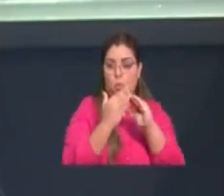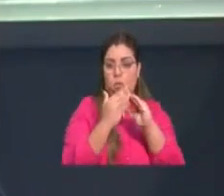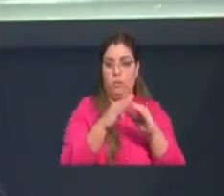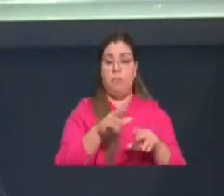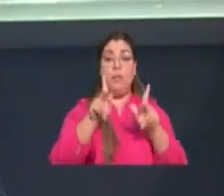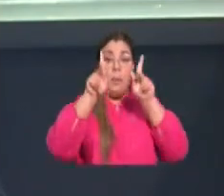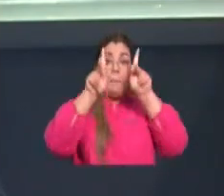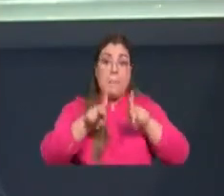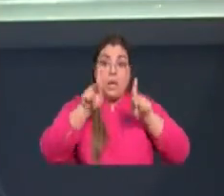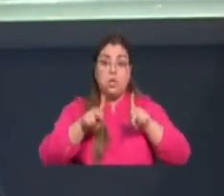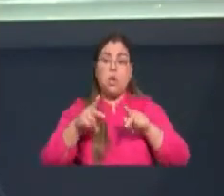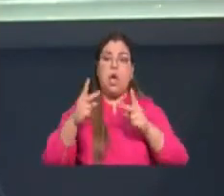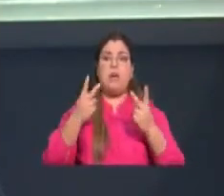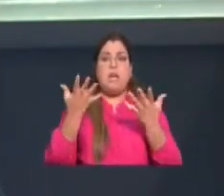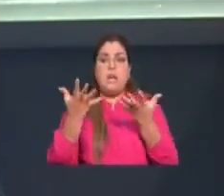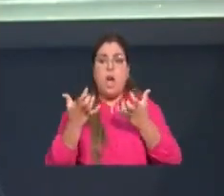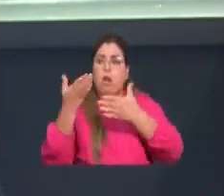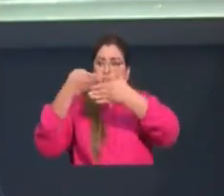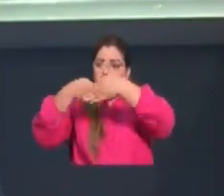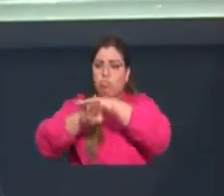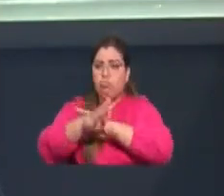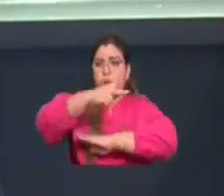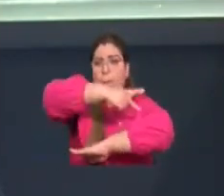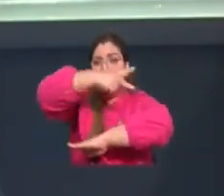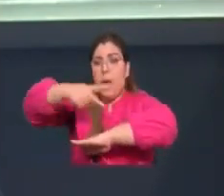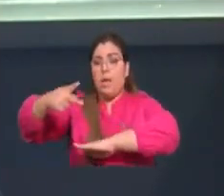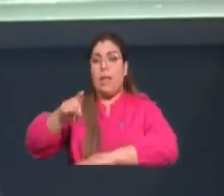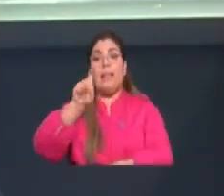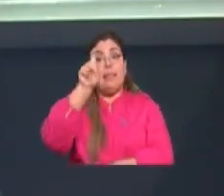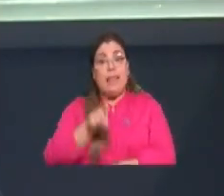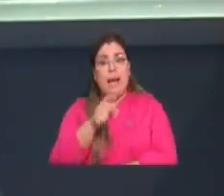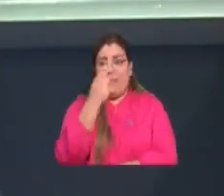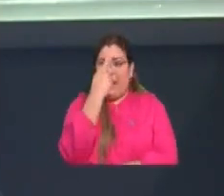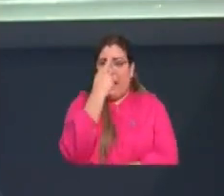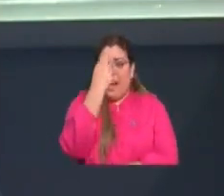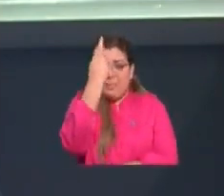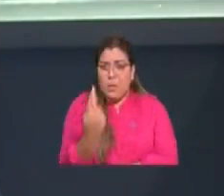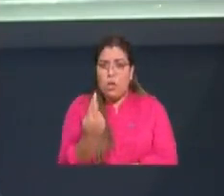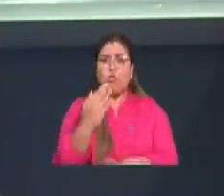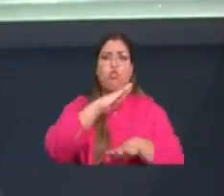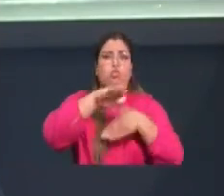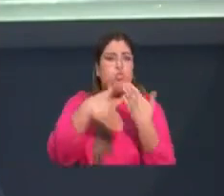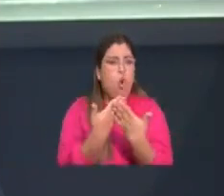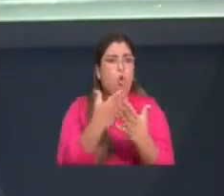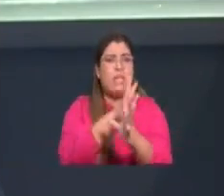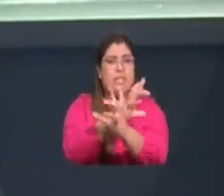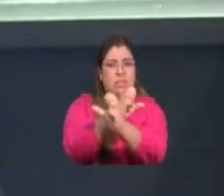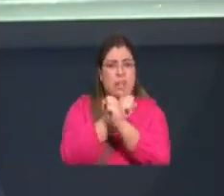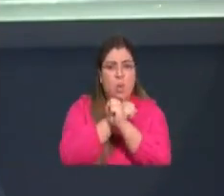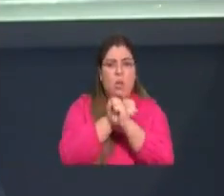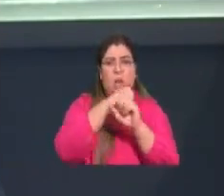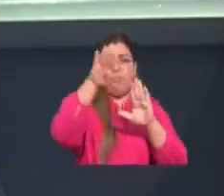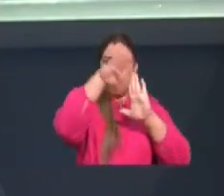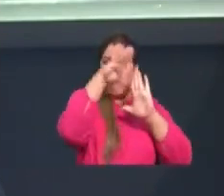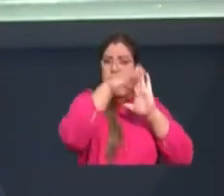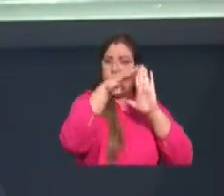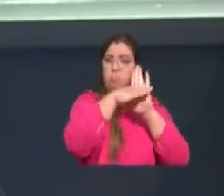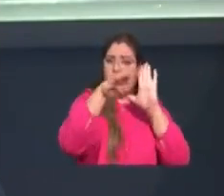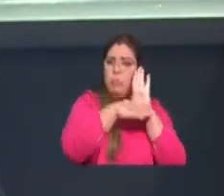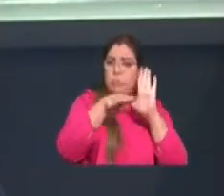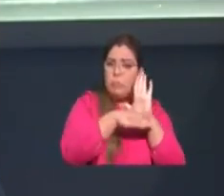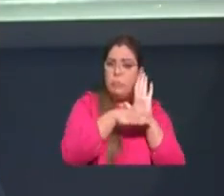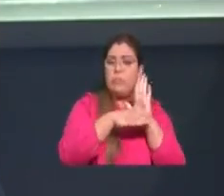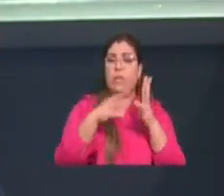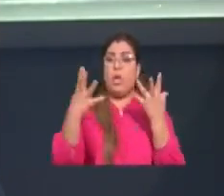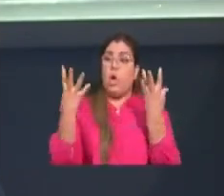estrategia fue buena, porque al final abrir de lunes a sábado sin abrir las playas los domingos no tenía tanto sentido. Pero así que ese bochinche, flu flu, huéleselo.